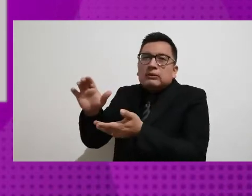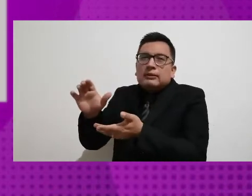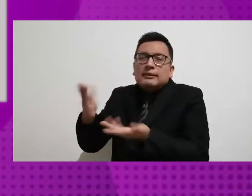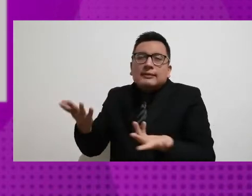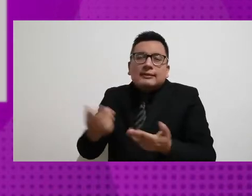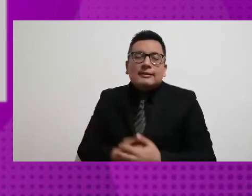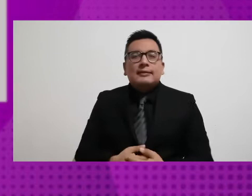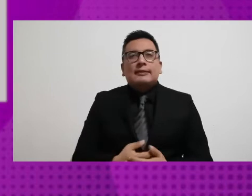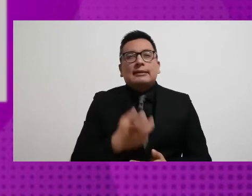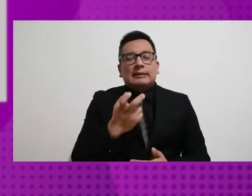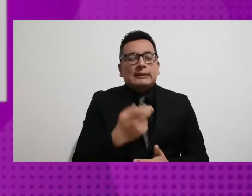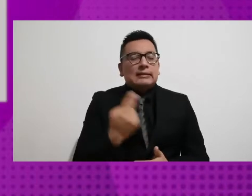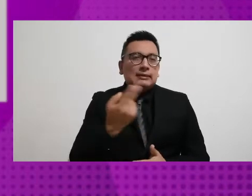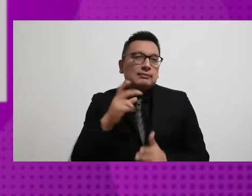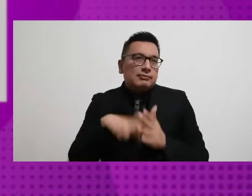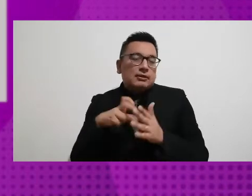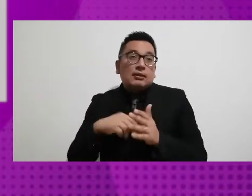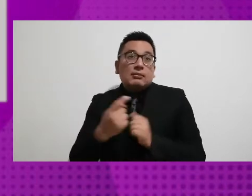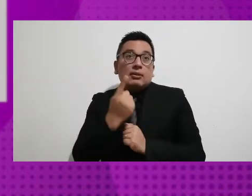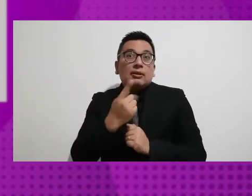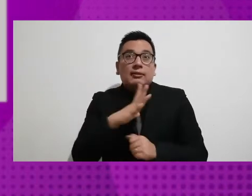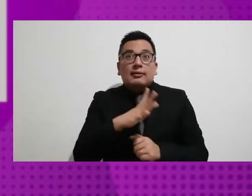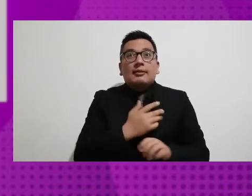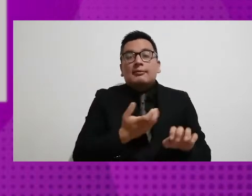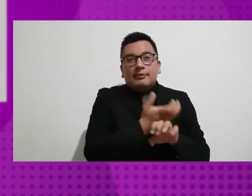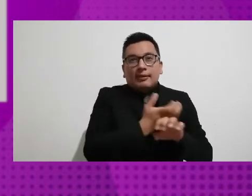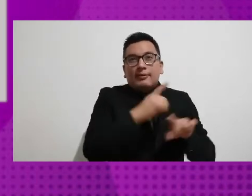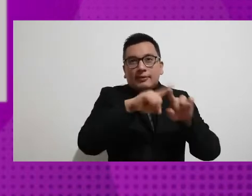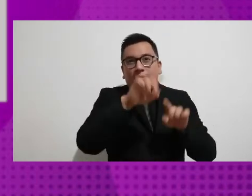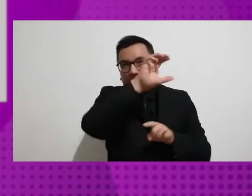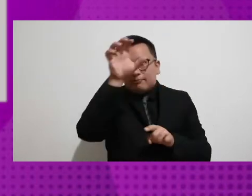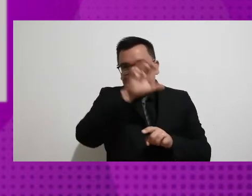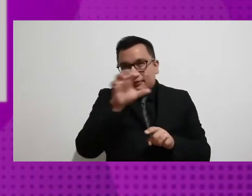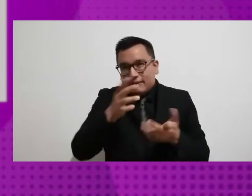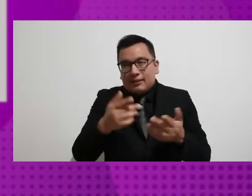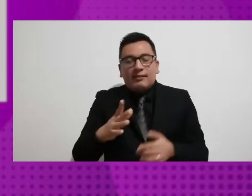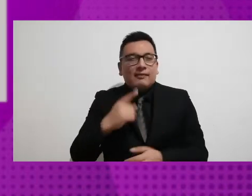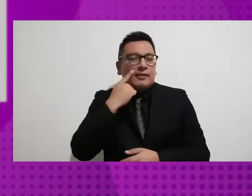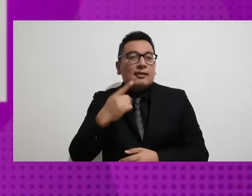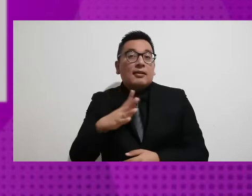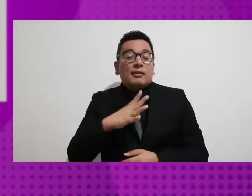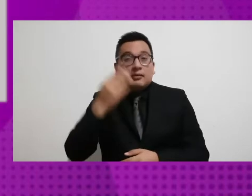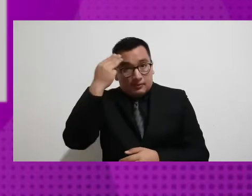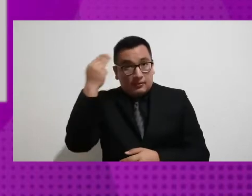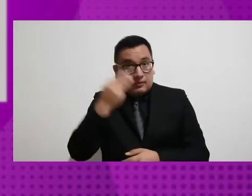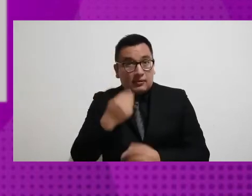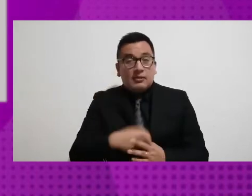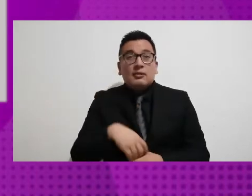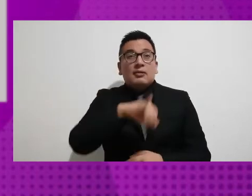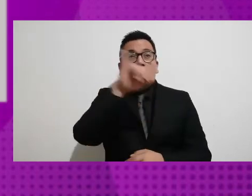centralizarlo todo. Y finalmente yo destacaría el texto del maestro Juan Carlos Cisneros Ruiz, que